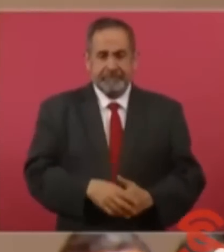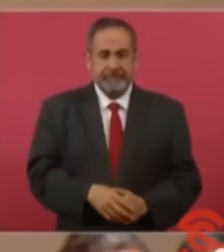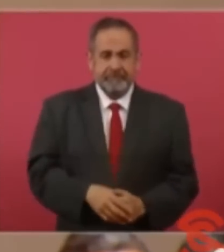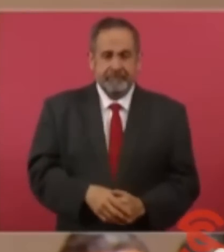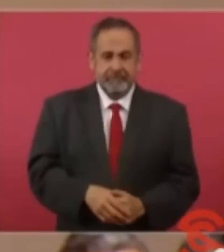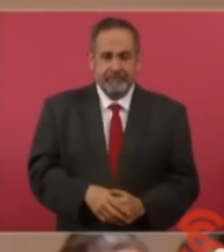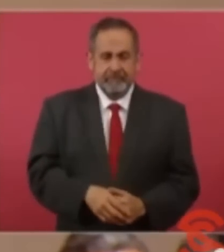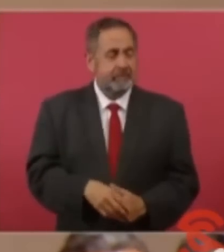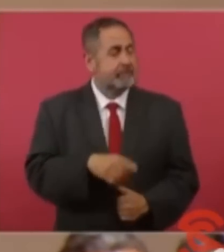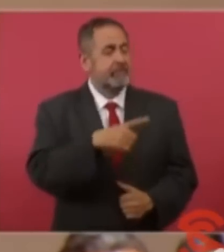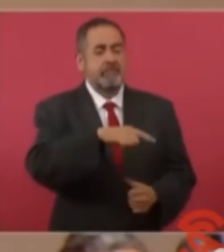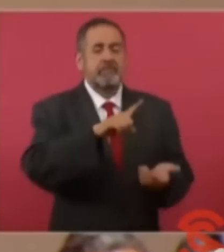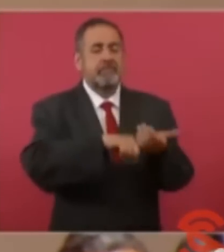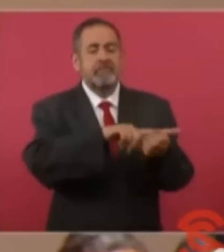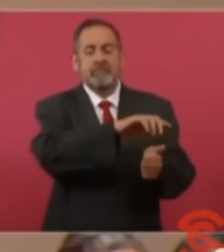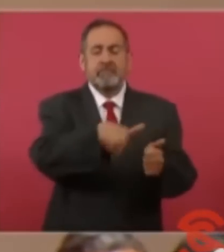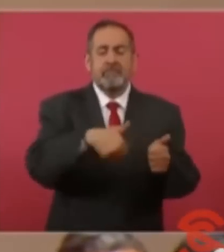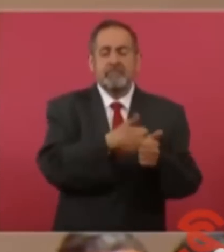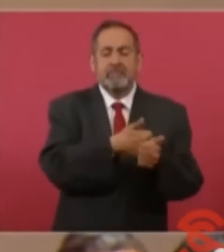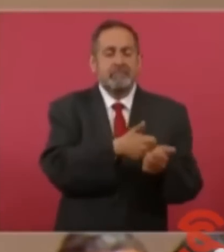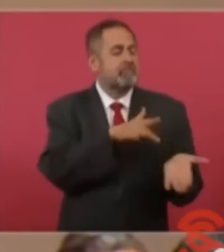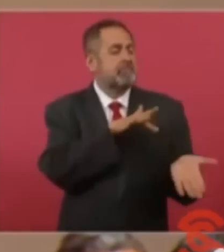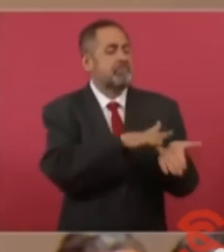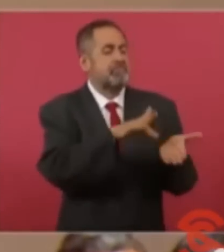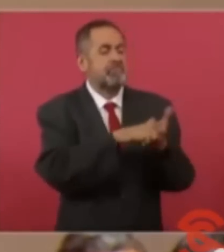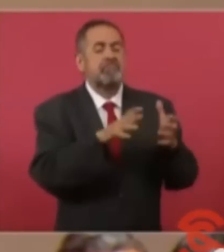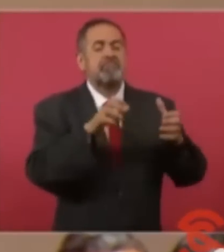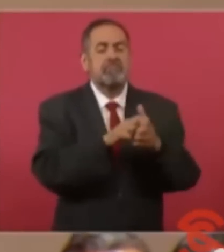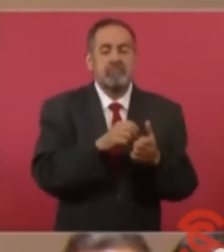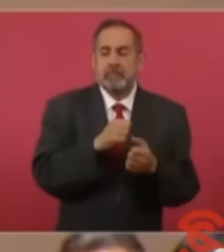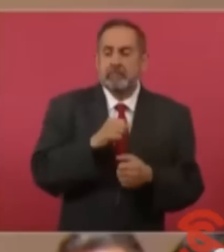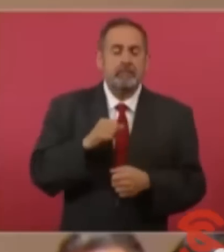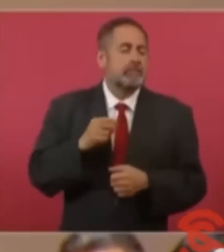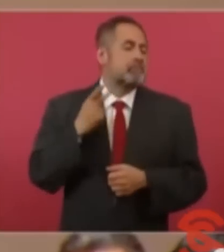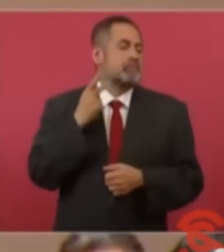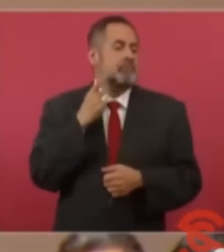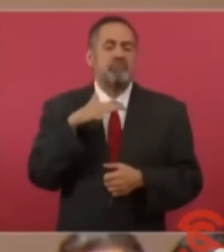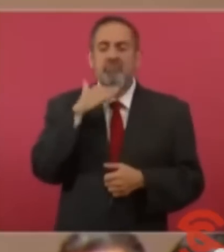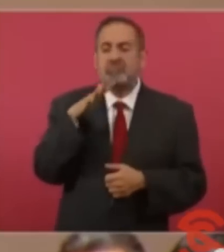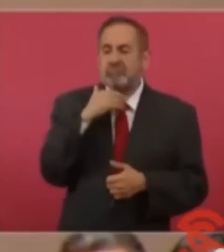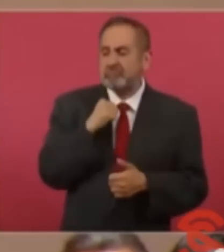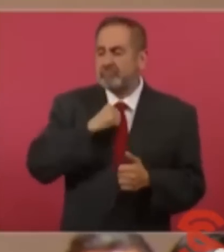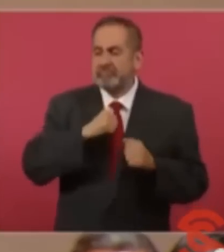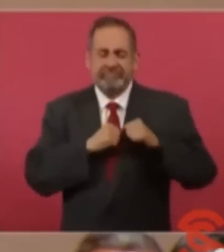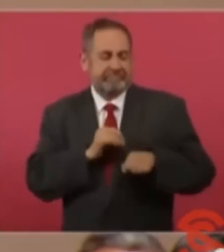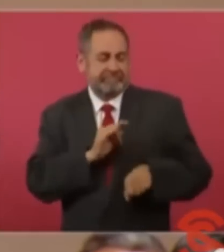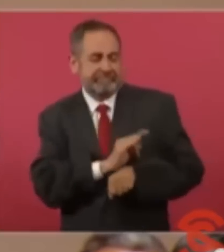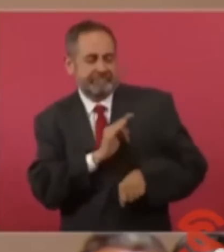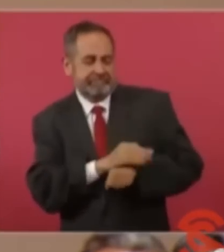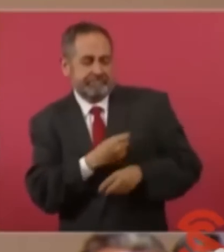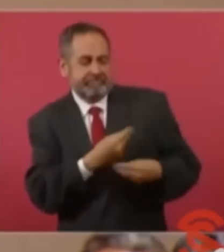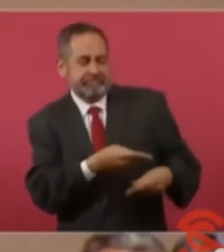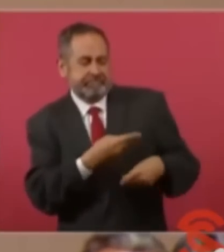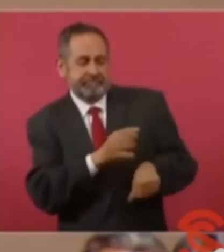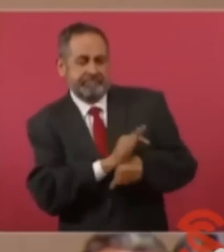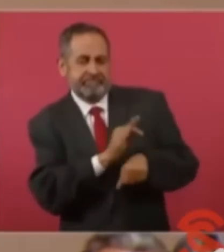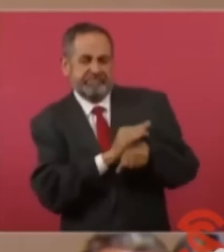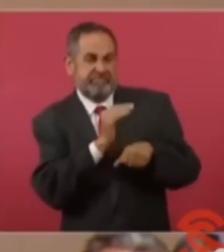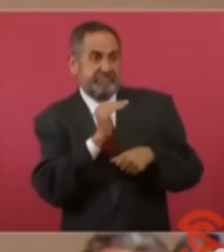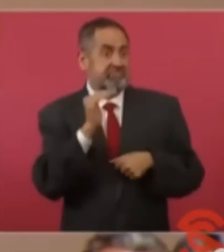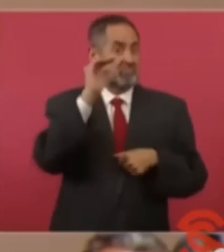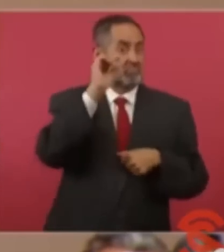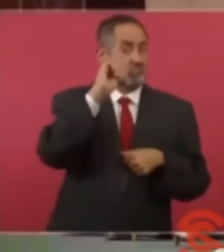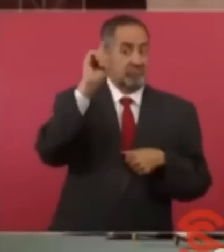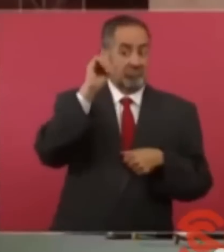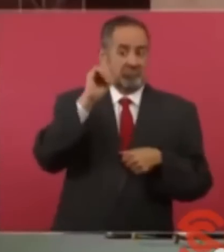lo apoyan los traficantes de influencia y políticos corruptos del más alto